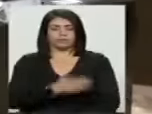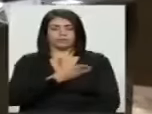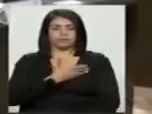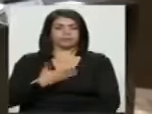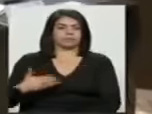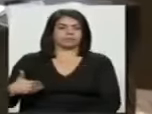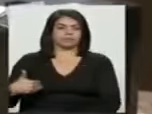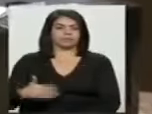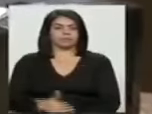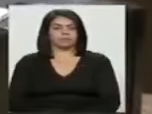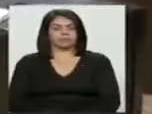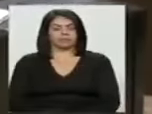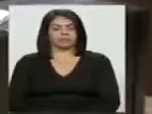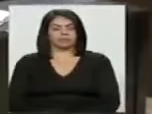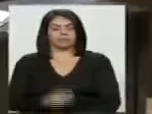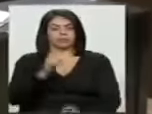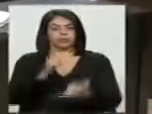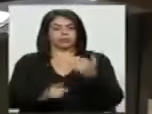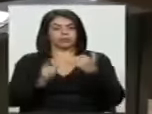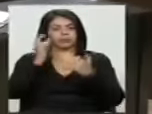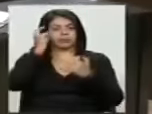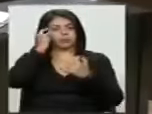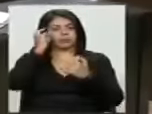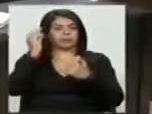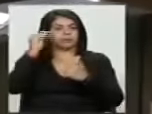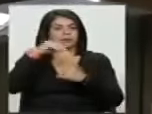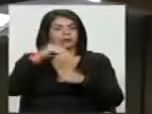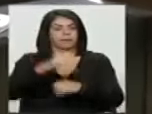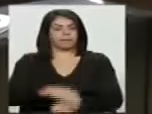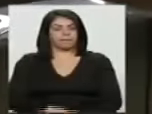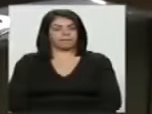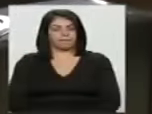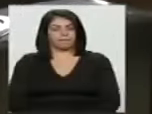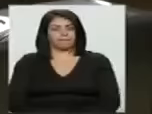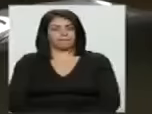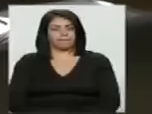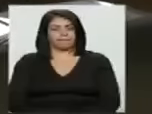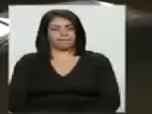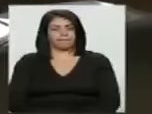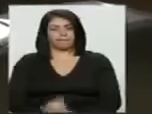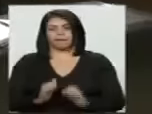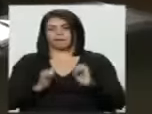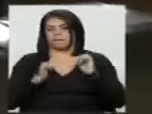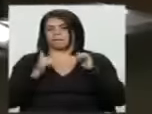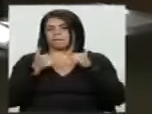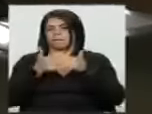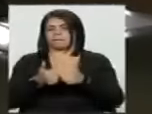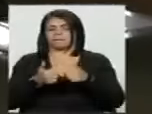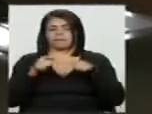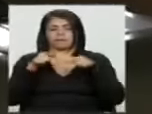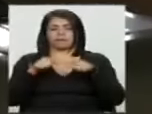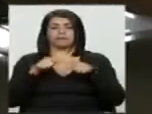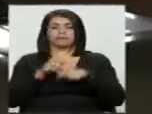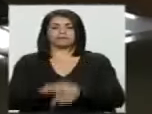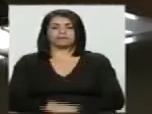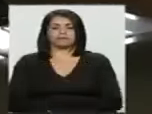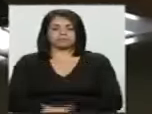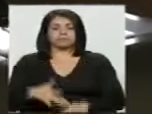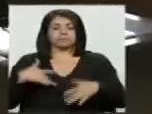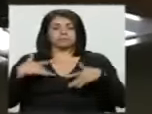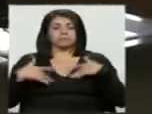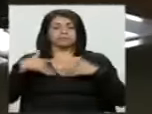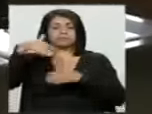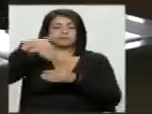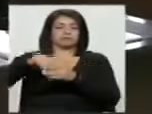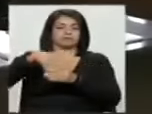Presidente, en los últimos días, sobre todo a raíz del evento